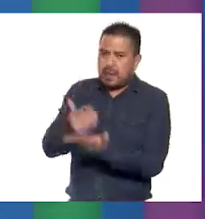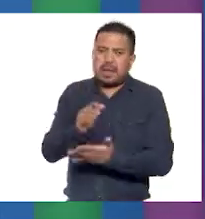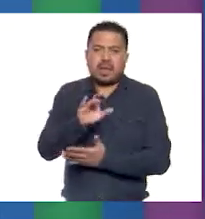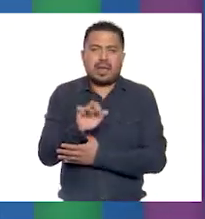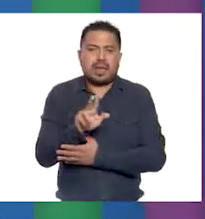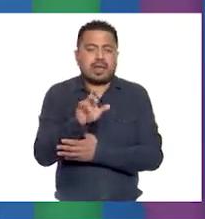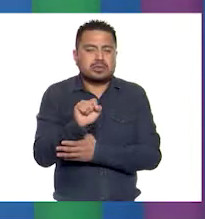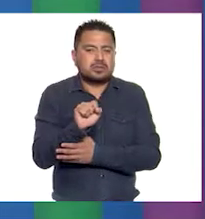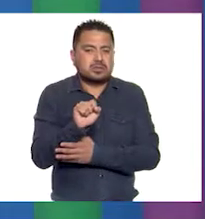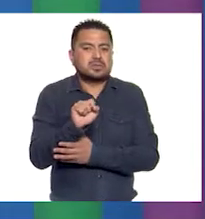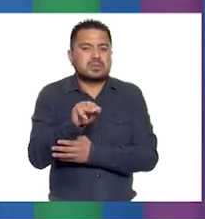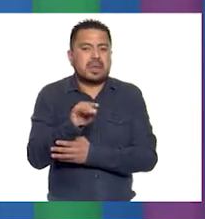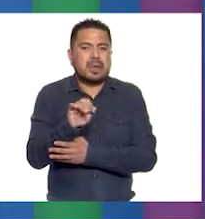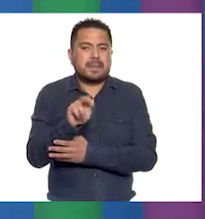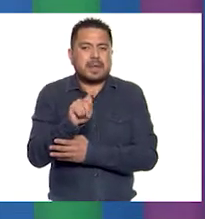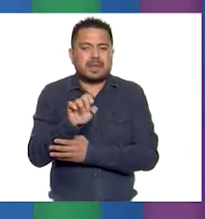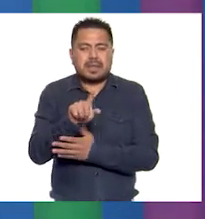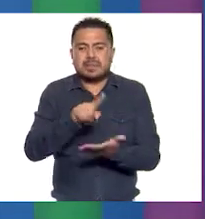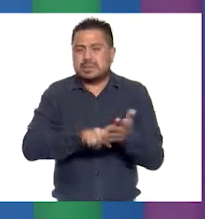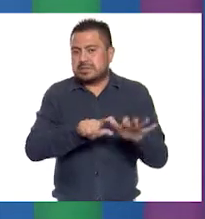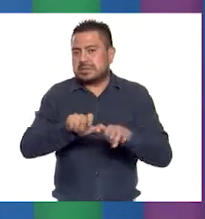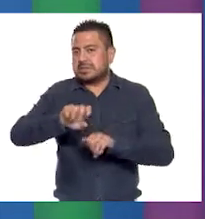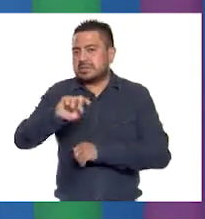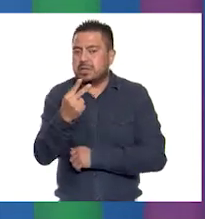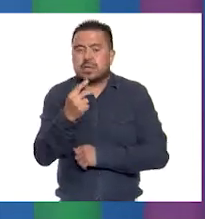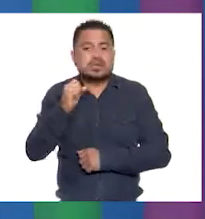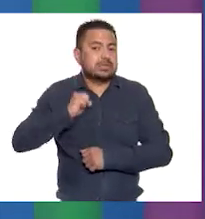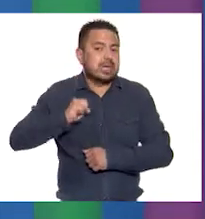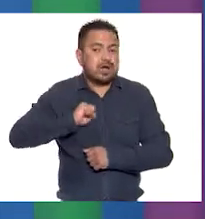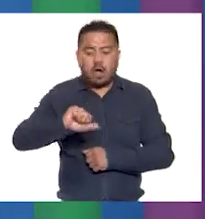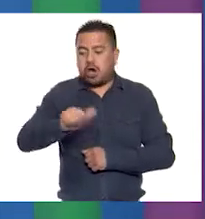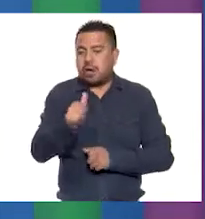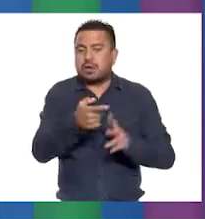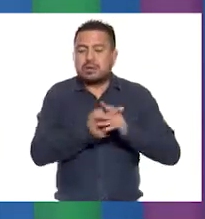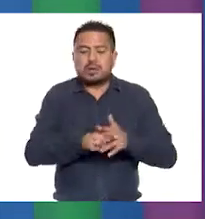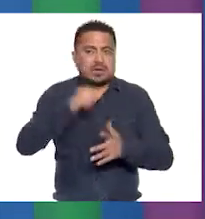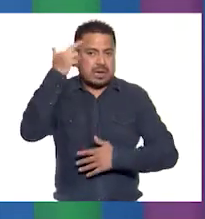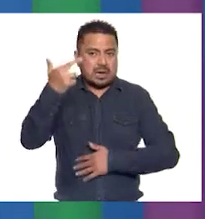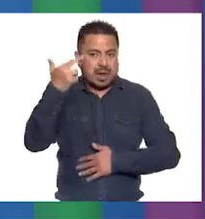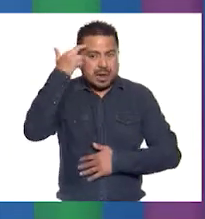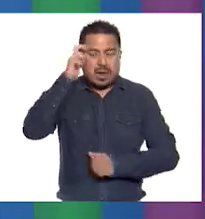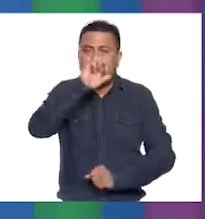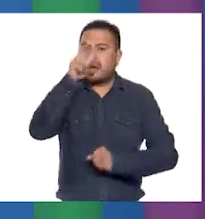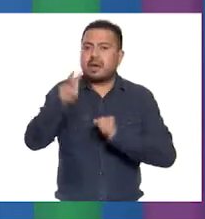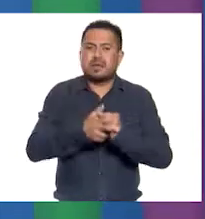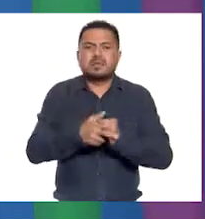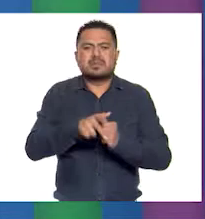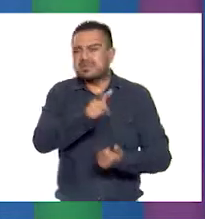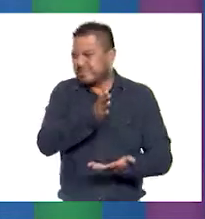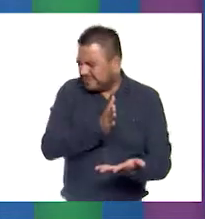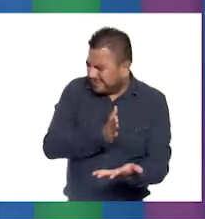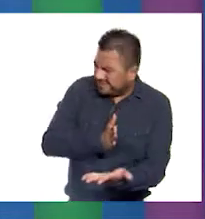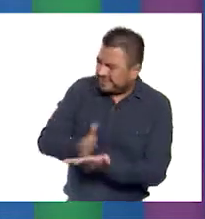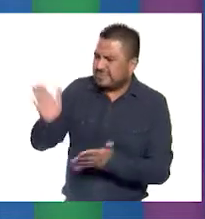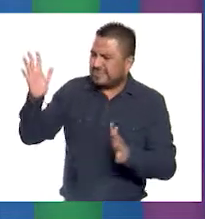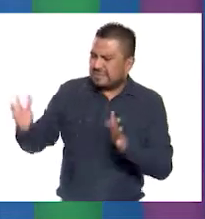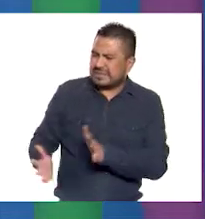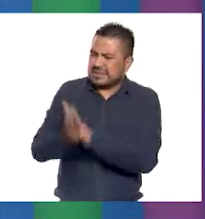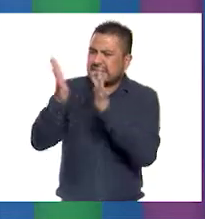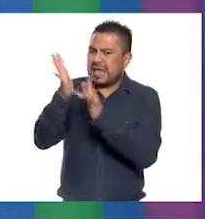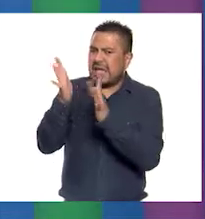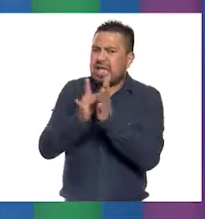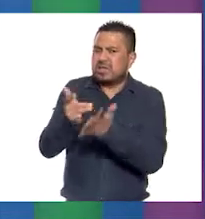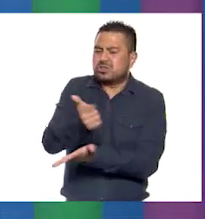el 732. A partir del siglo XI, los reyes europeos se lanzaron a la reconquista de